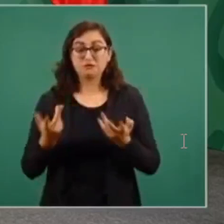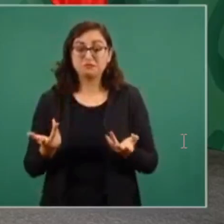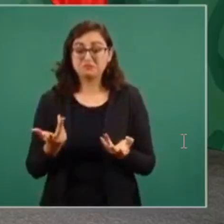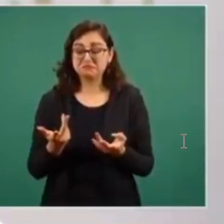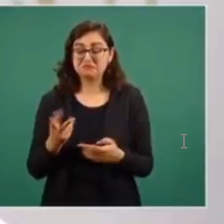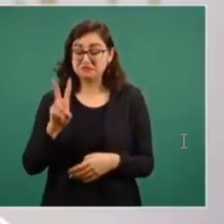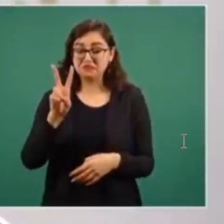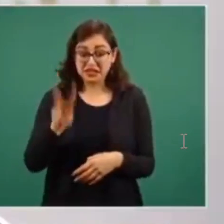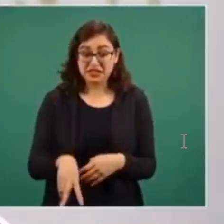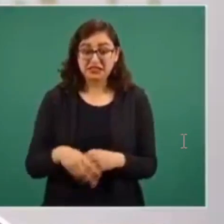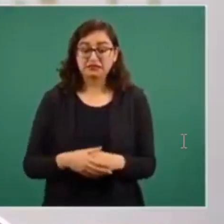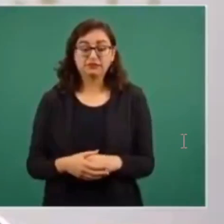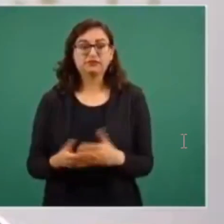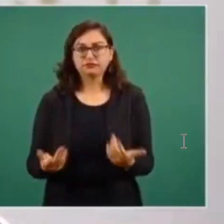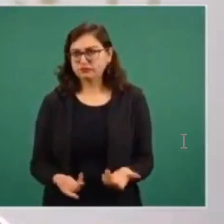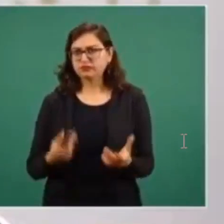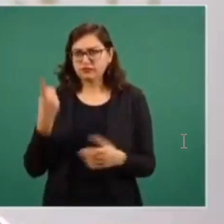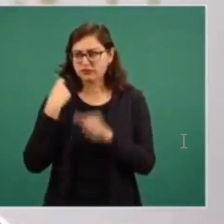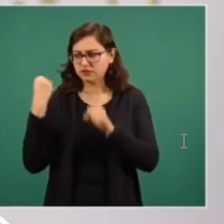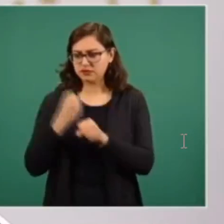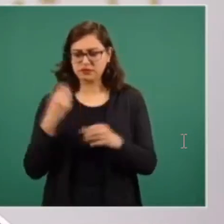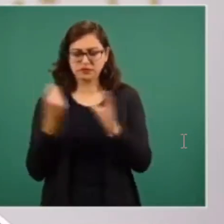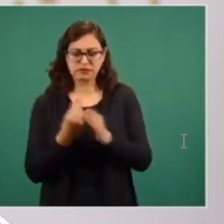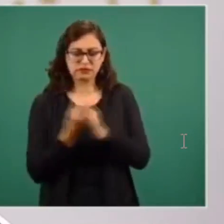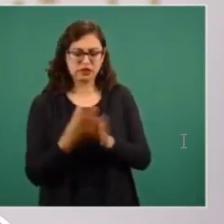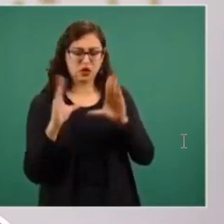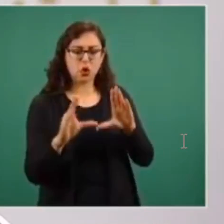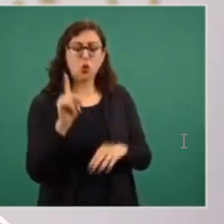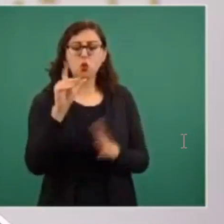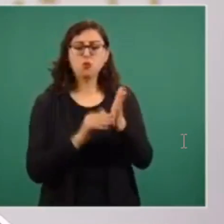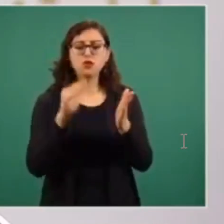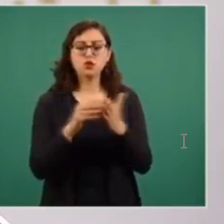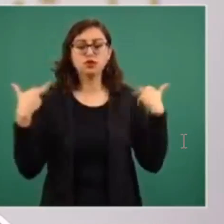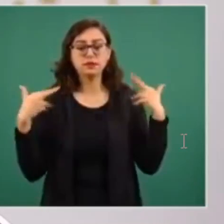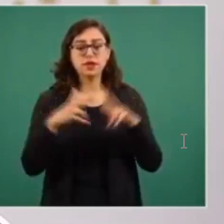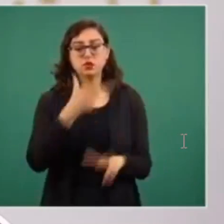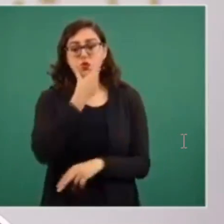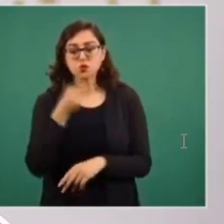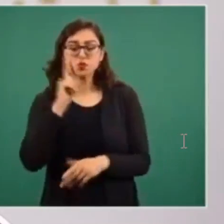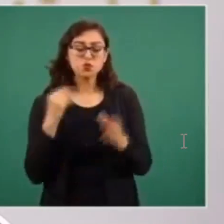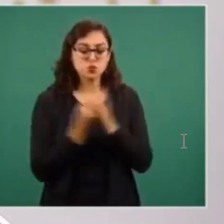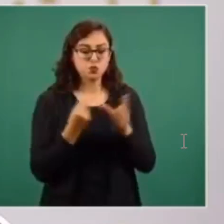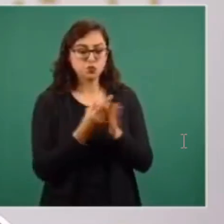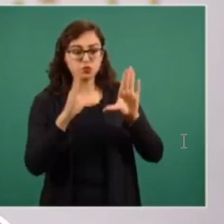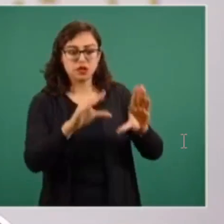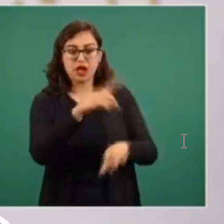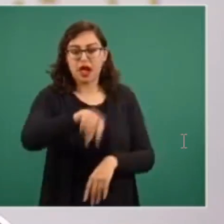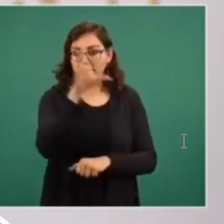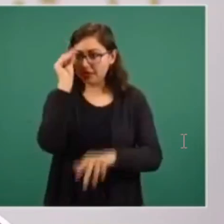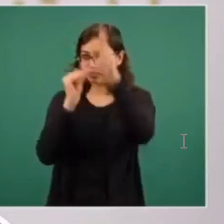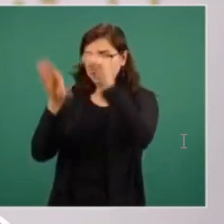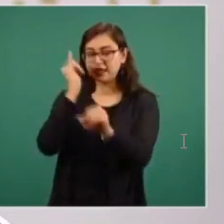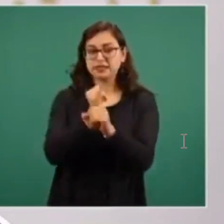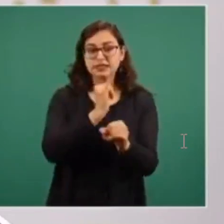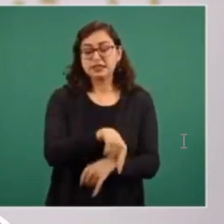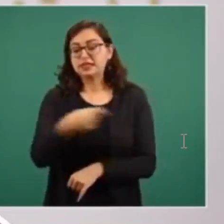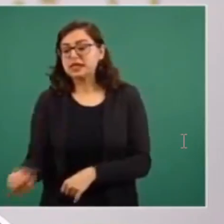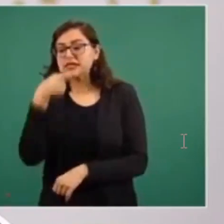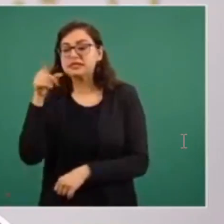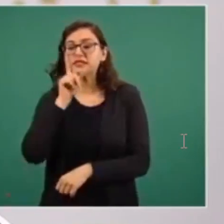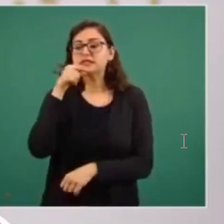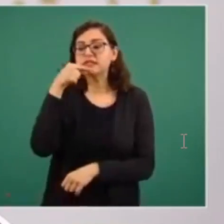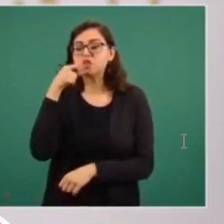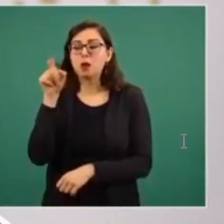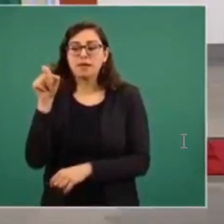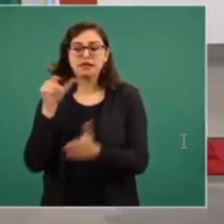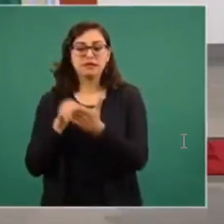solo en capacitación se logró dar a más de 1 millón de maestras y maestros acceso a Internet y a más de 20 millones de alumnas